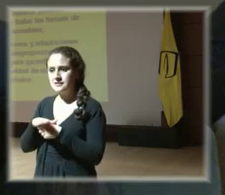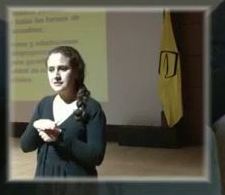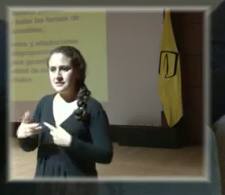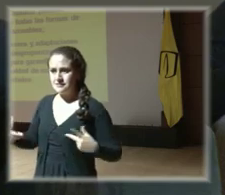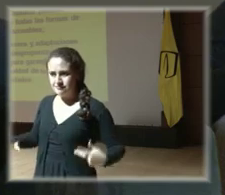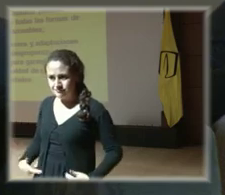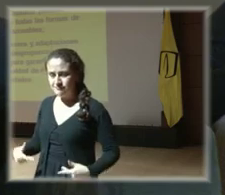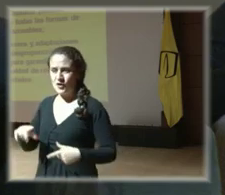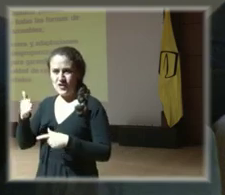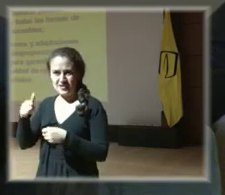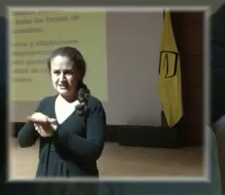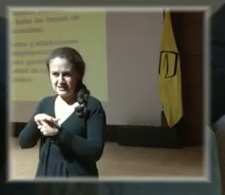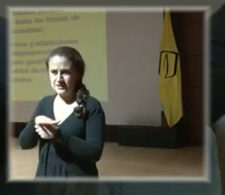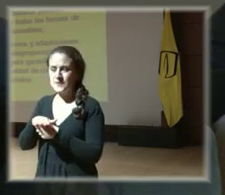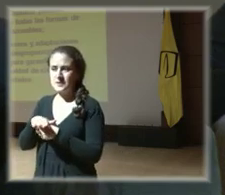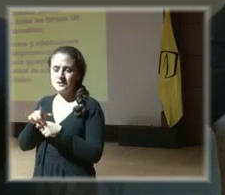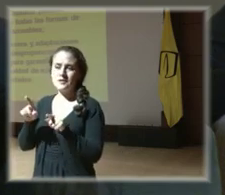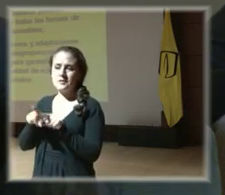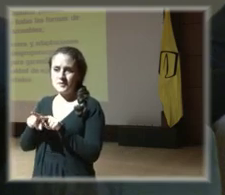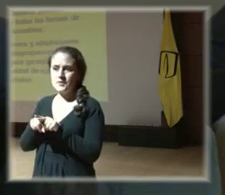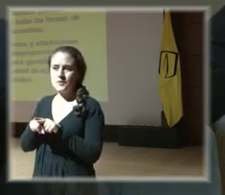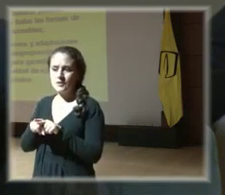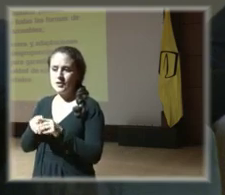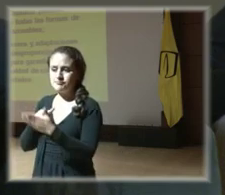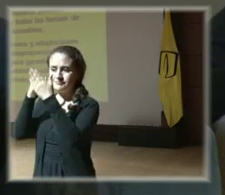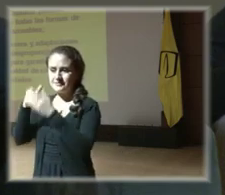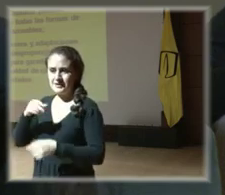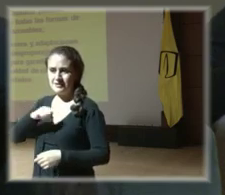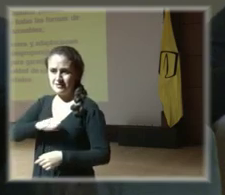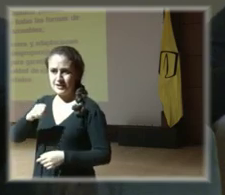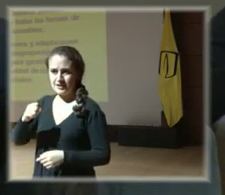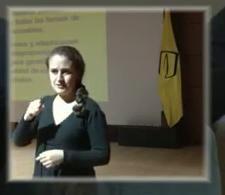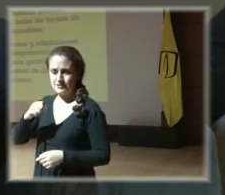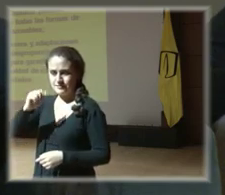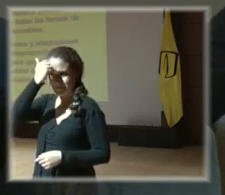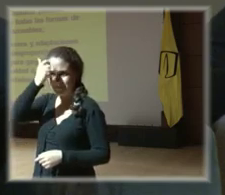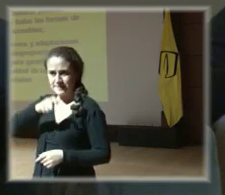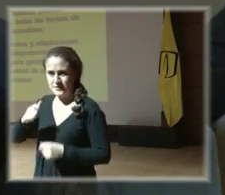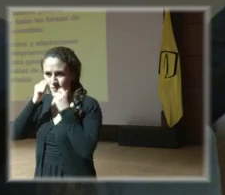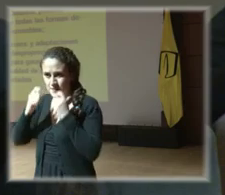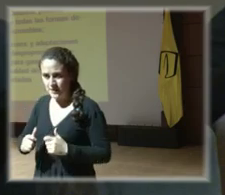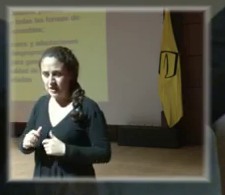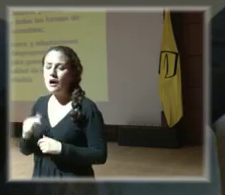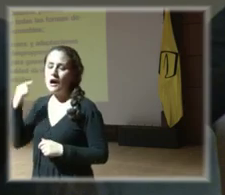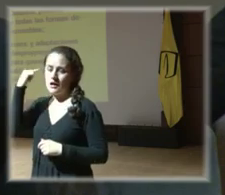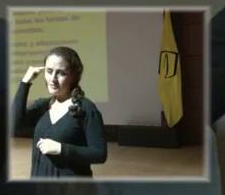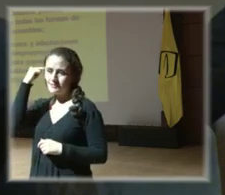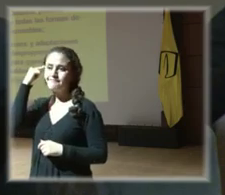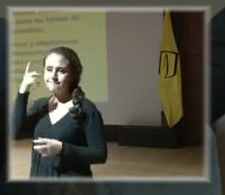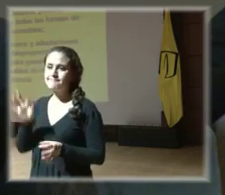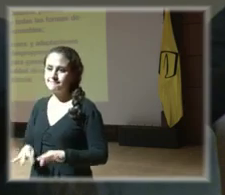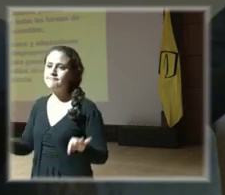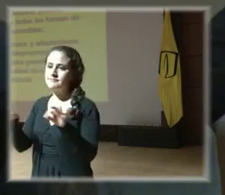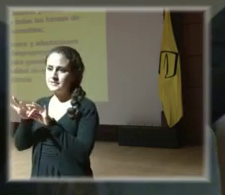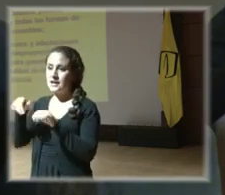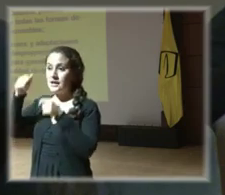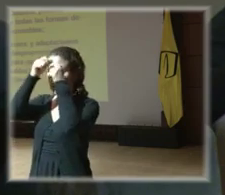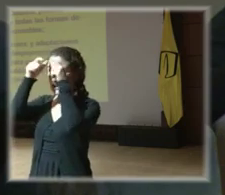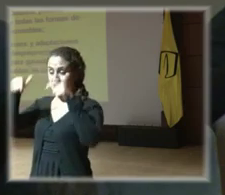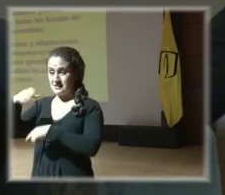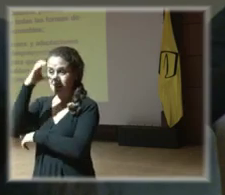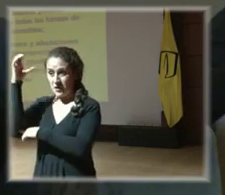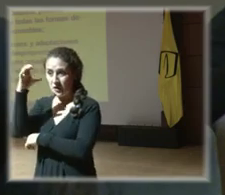o en otras figuras que son restrictivas de los derechos fundamentales. Entonces, considero que es importante que el Estado promueva,